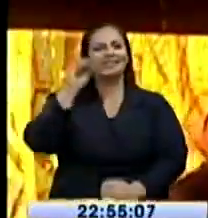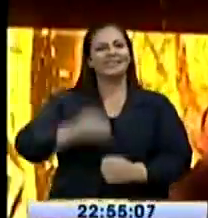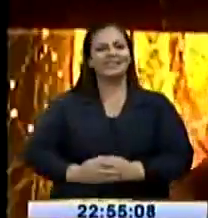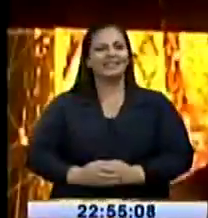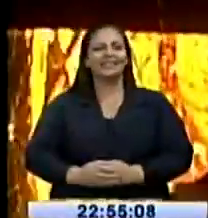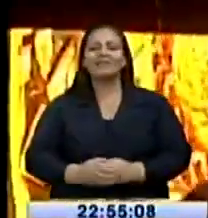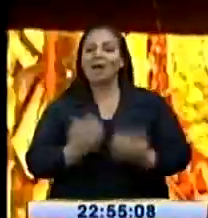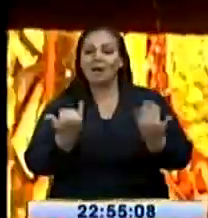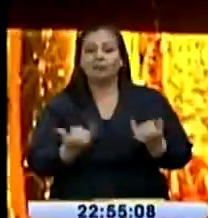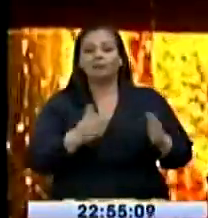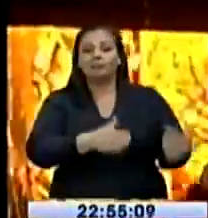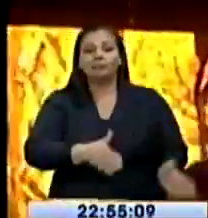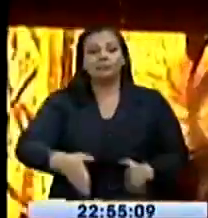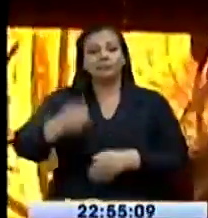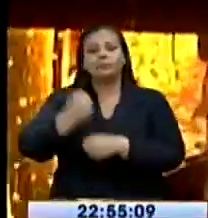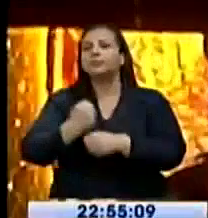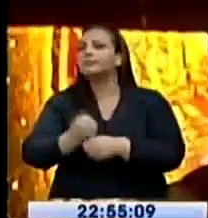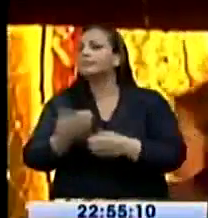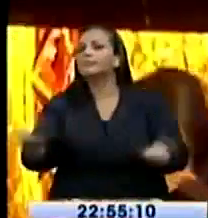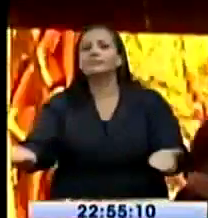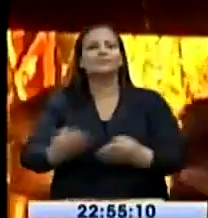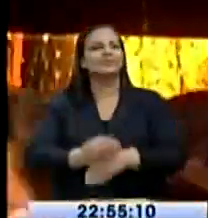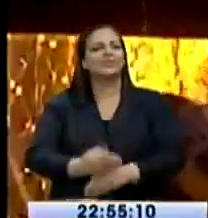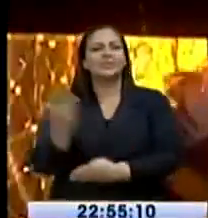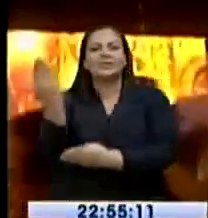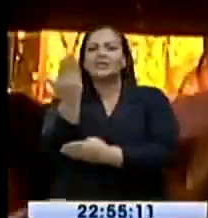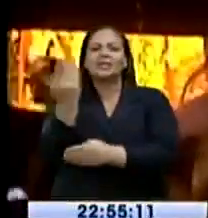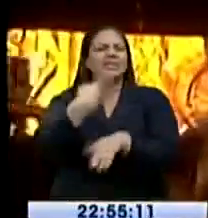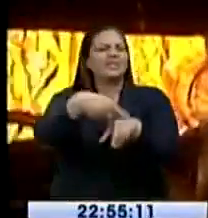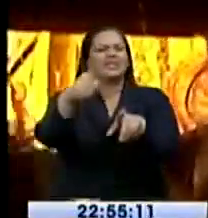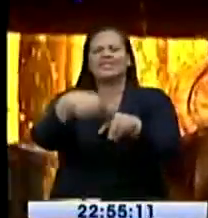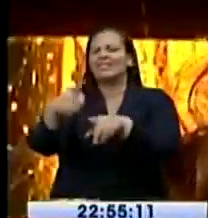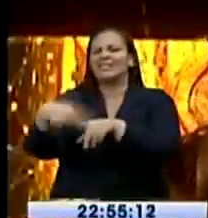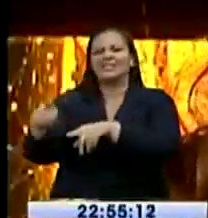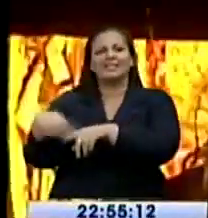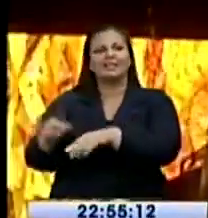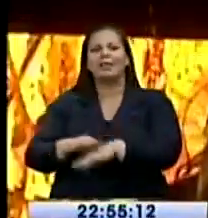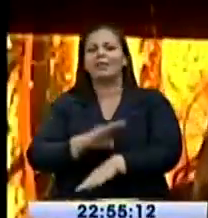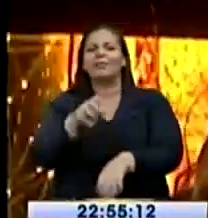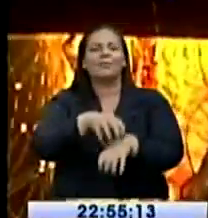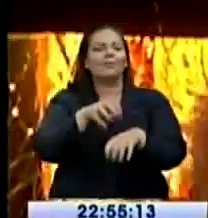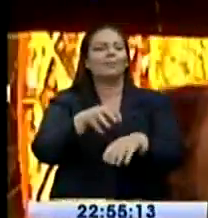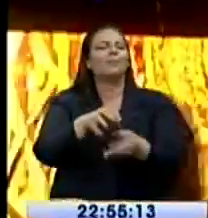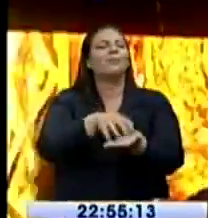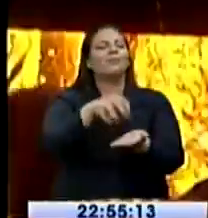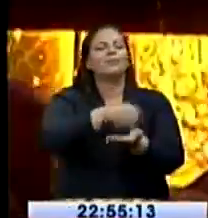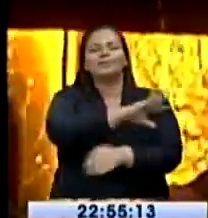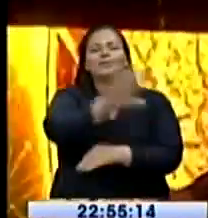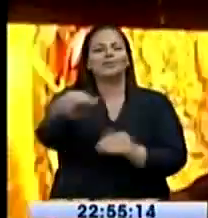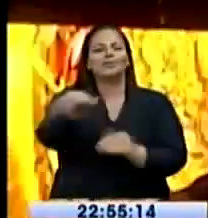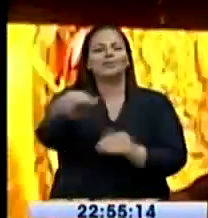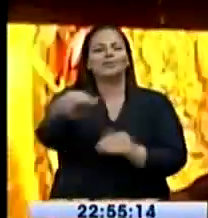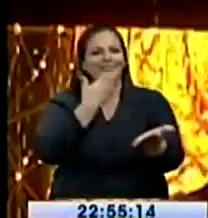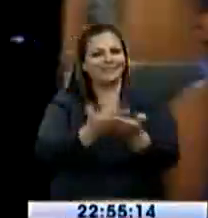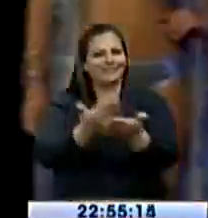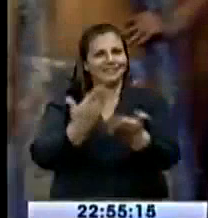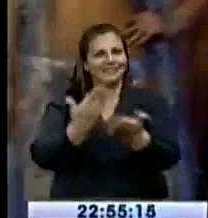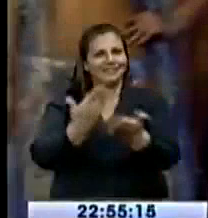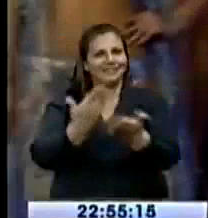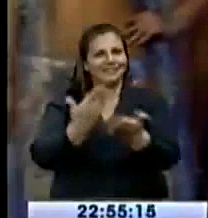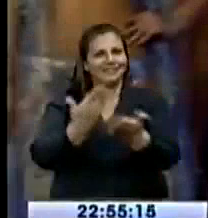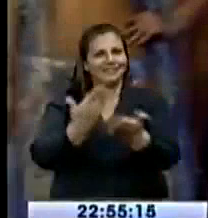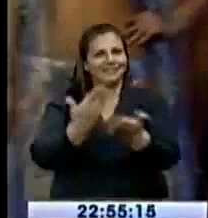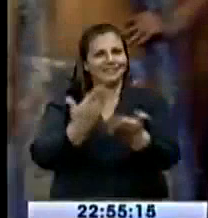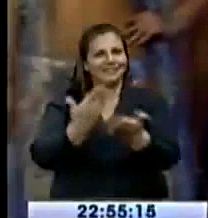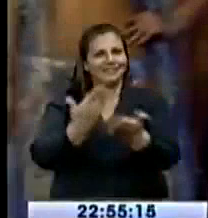poder agradecerles en todos los canales, poder agradecerles en todas las provincias si es posible, porque realmente he sentido el apoyo de la gente de todo el Ecuador.